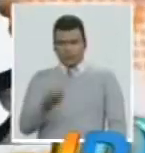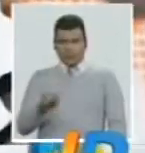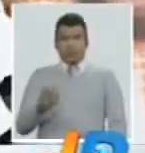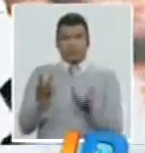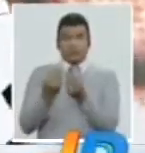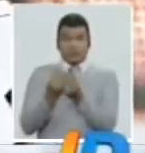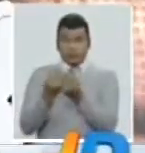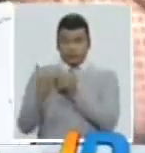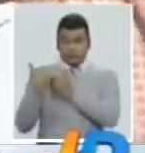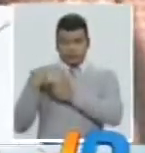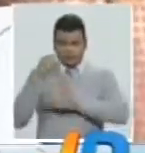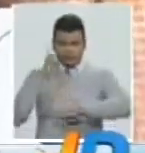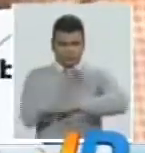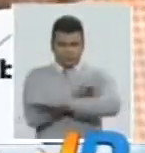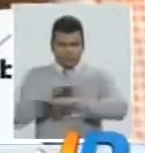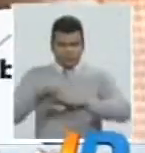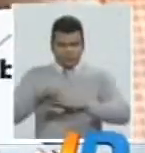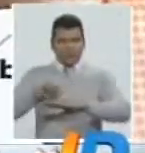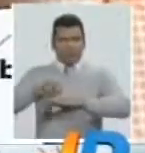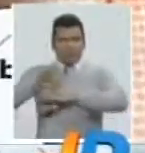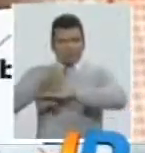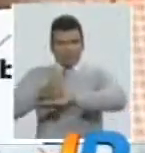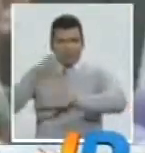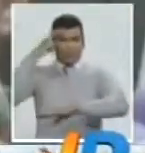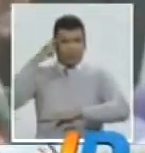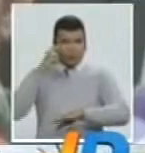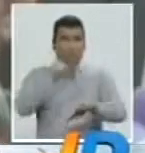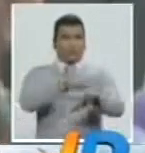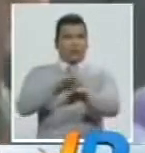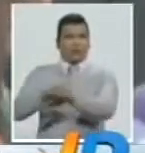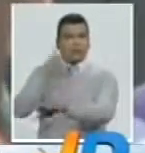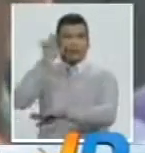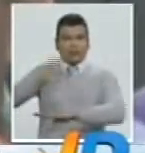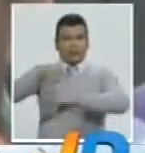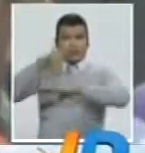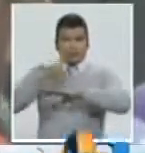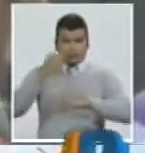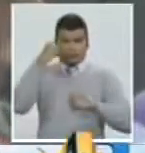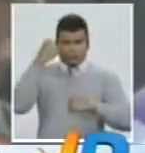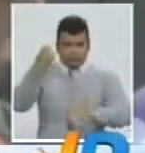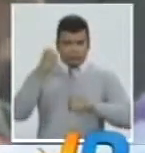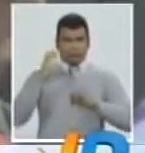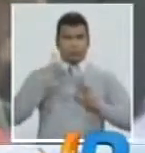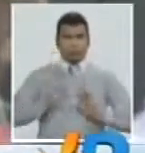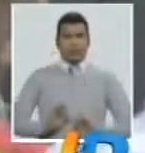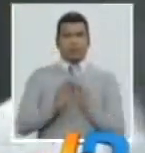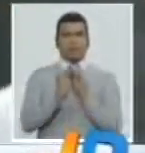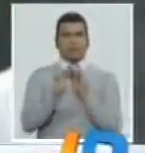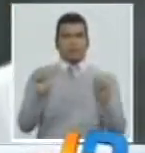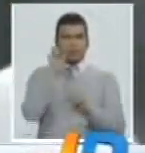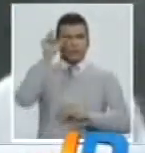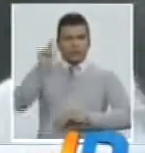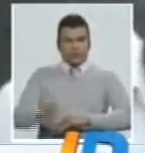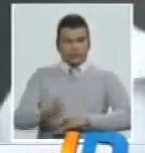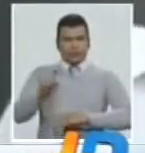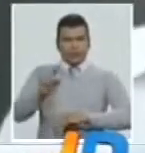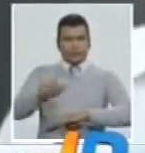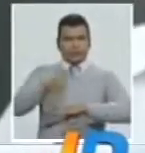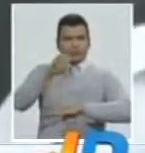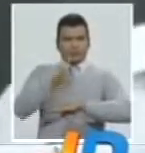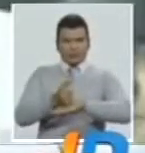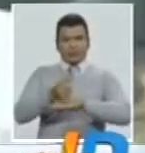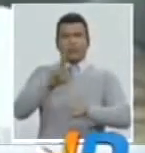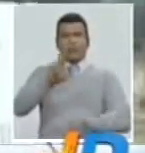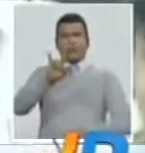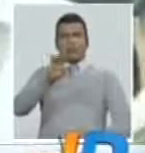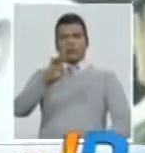Autoridades del Chocó reportaron el secuestro del comandante de la Fuerza de Tarea Titán del Ejército, general Rubén Darío Alzate Mora. El gobernador del departamento del Chocó, Efrén